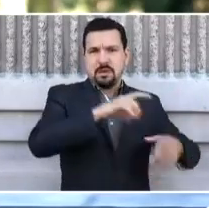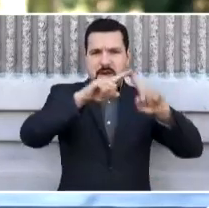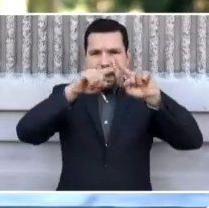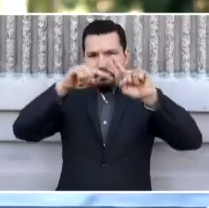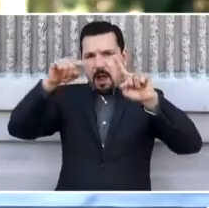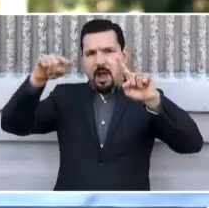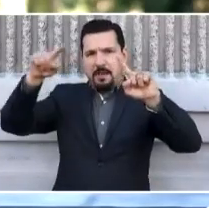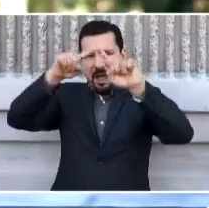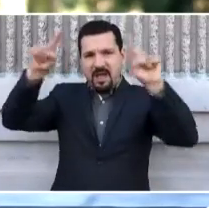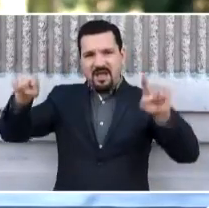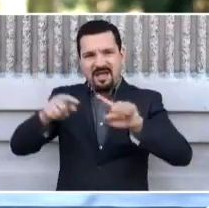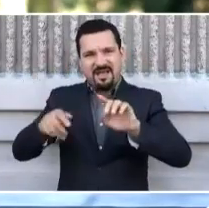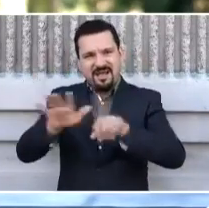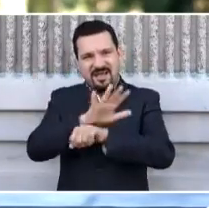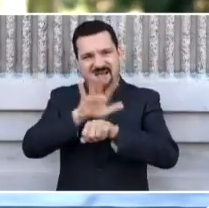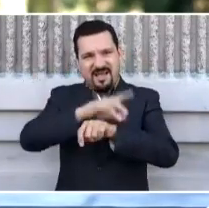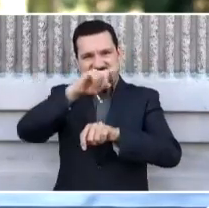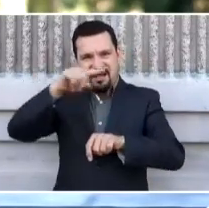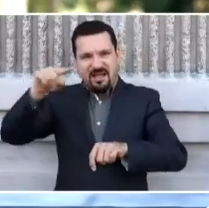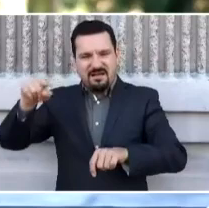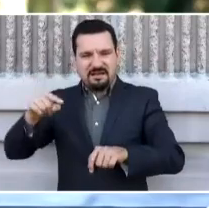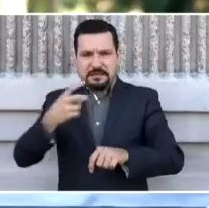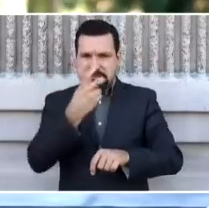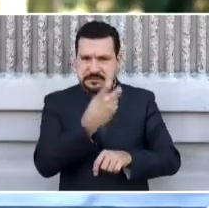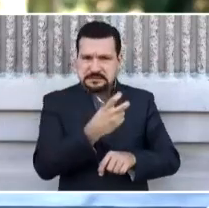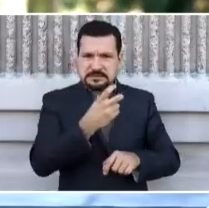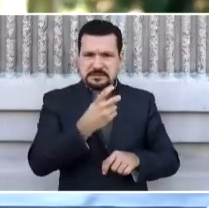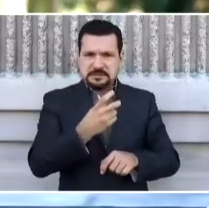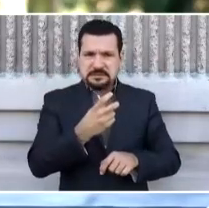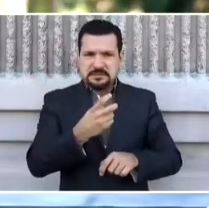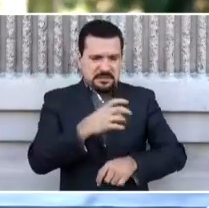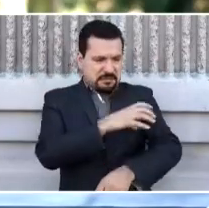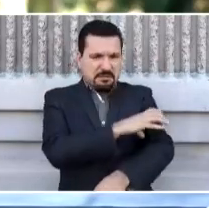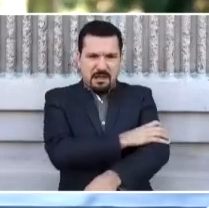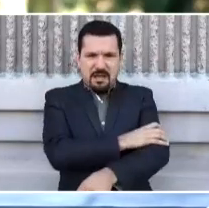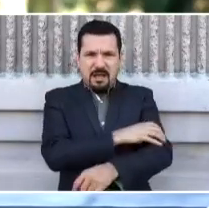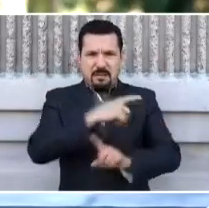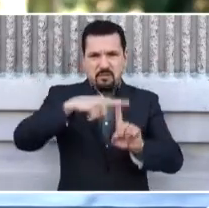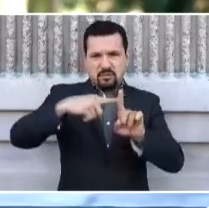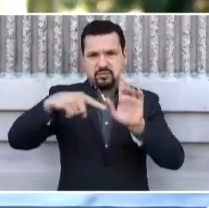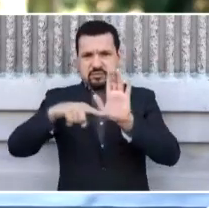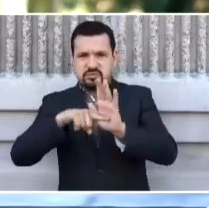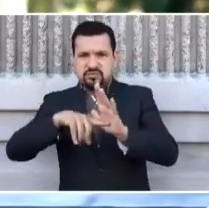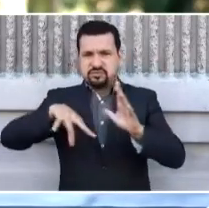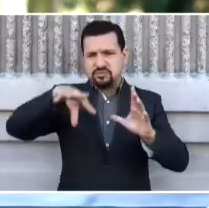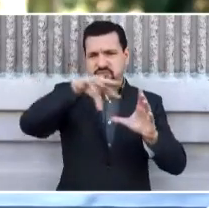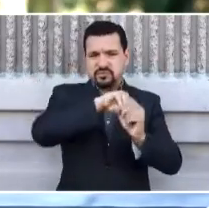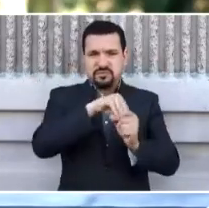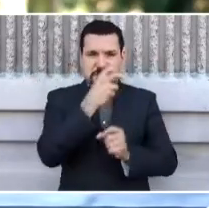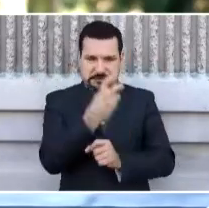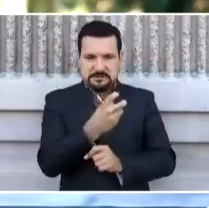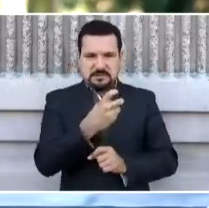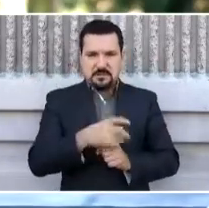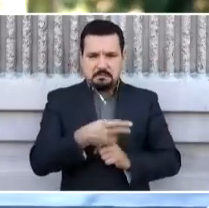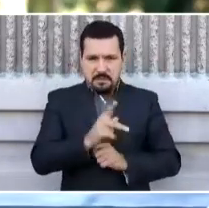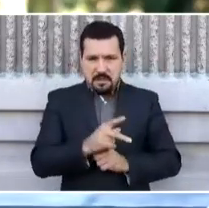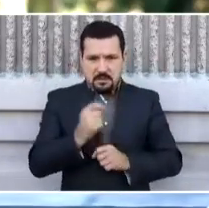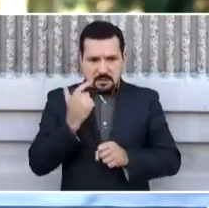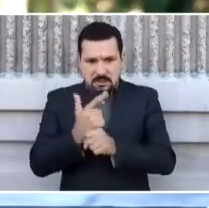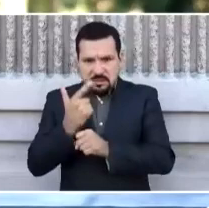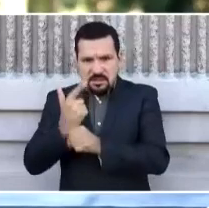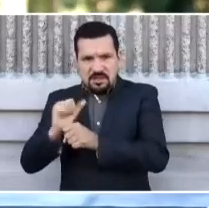los insumos que se requieren, con la situación de la presión negativa, presión positiva. Sin embargo, viendo